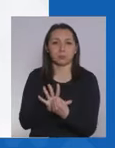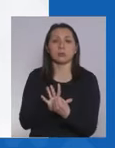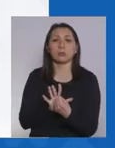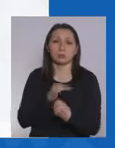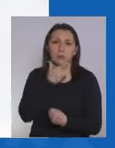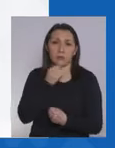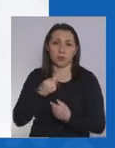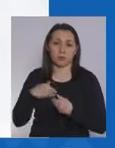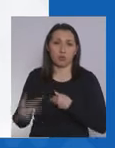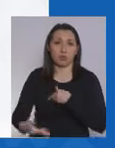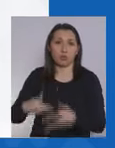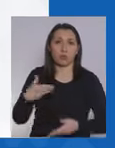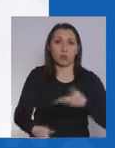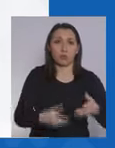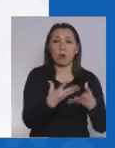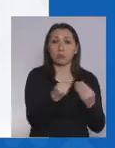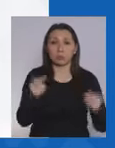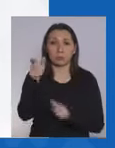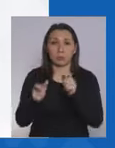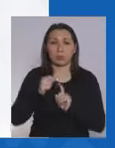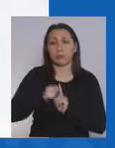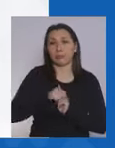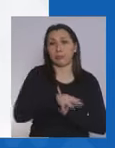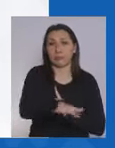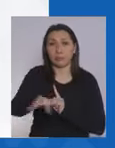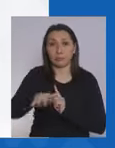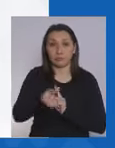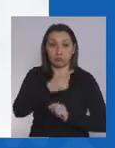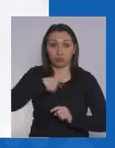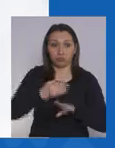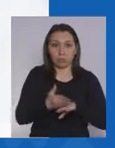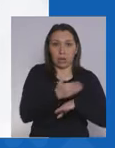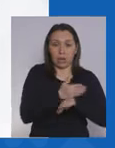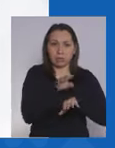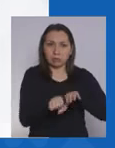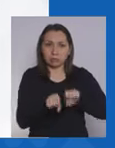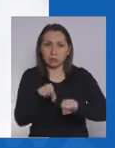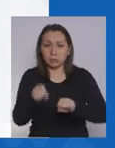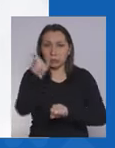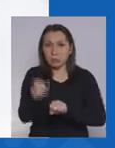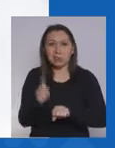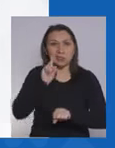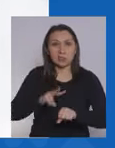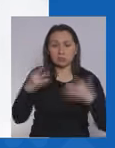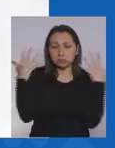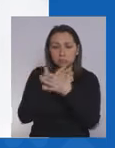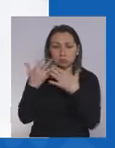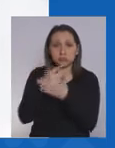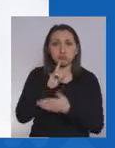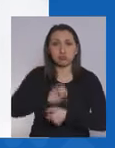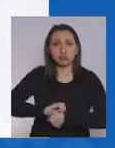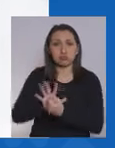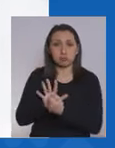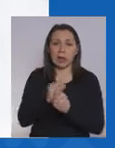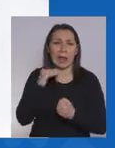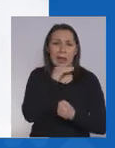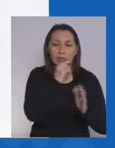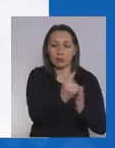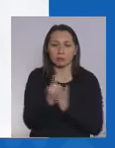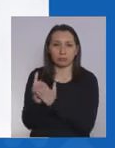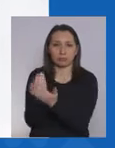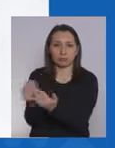contagiando a muchas personas al detectar nosotros a los pacientes asintomáticos y aislarlos